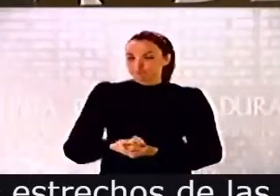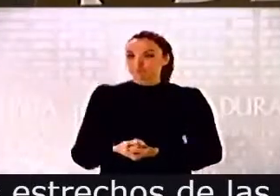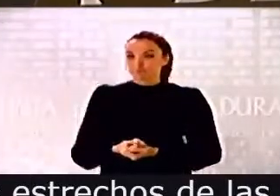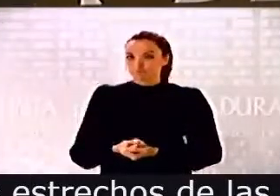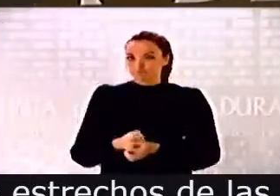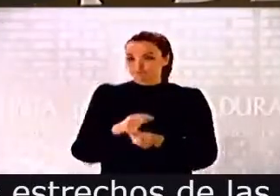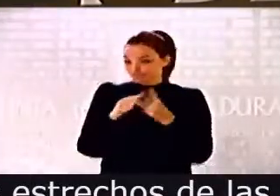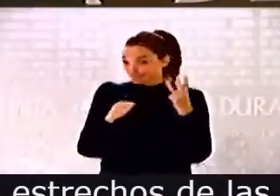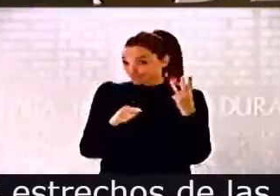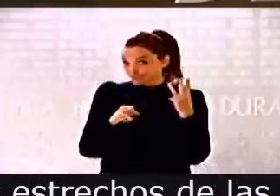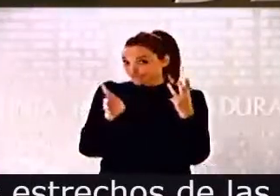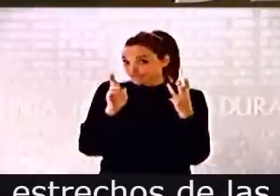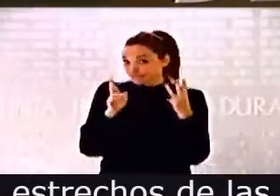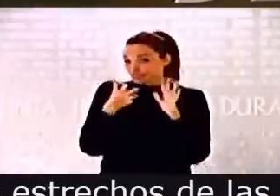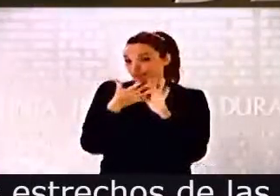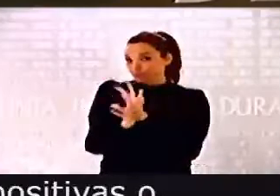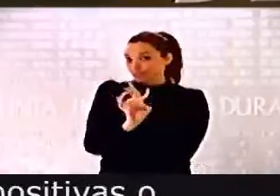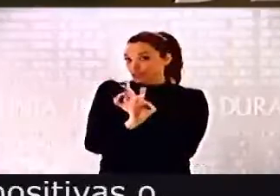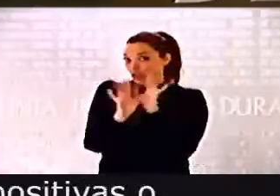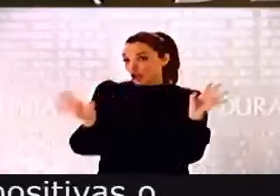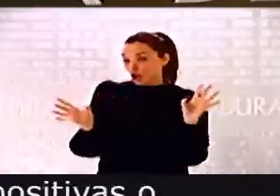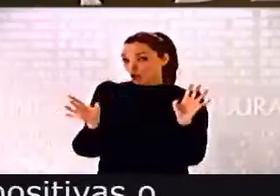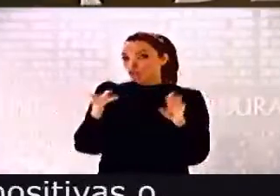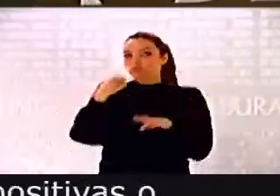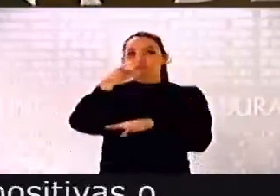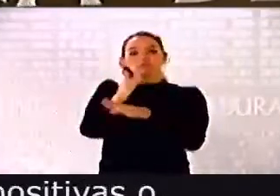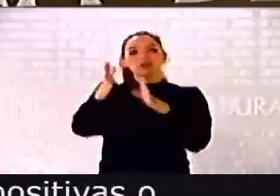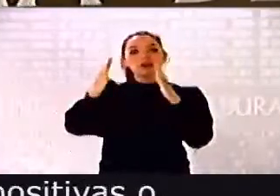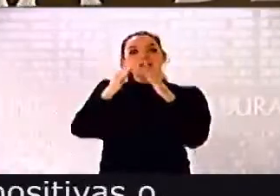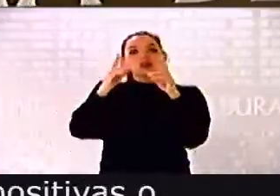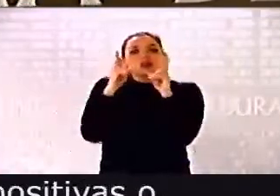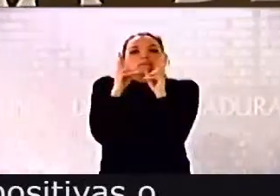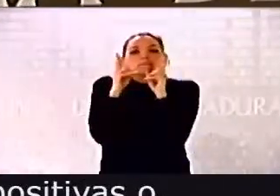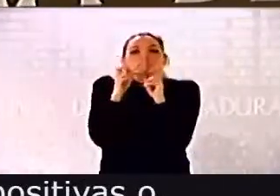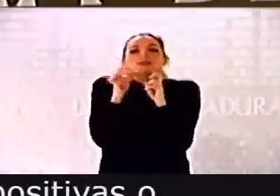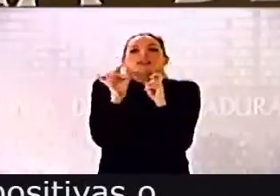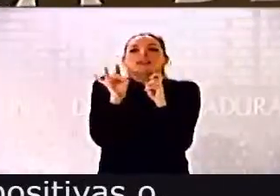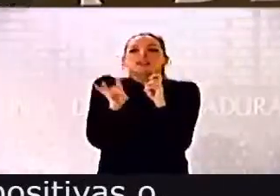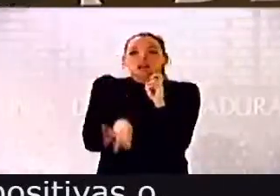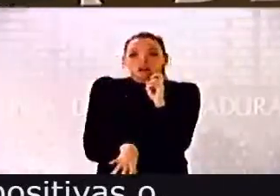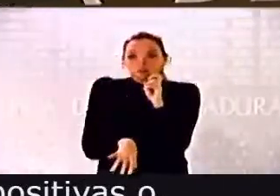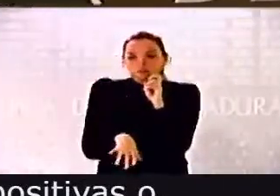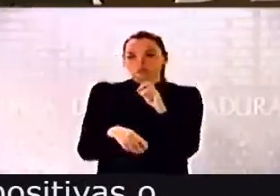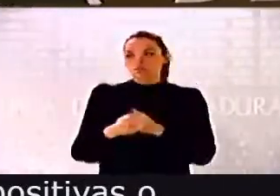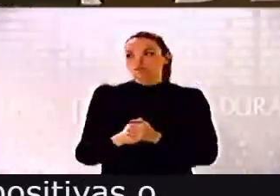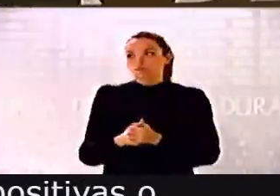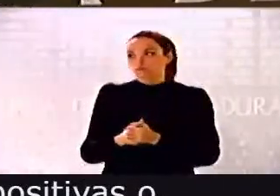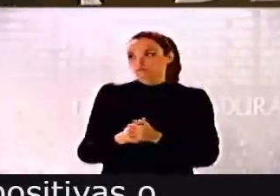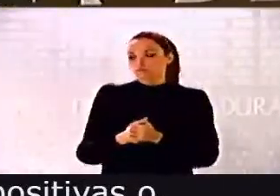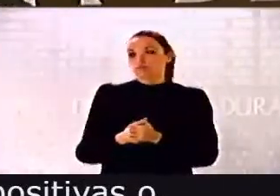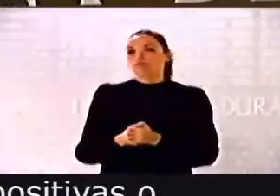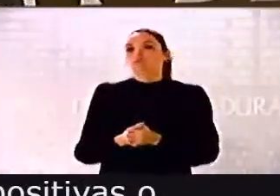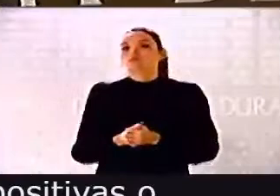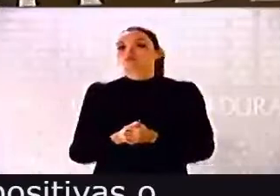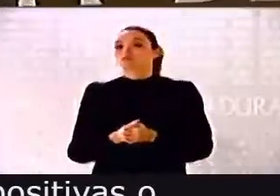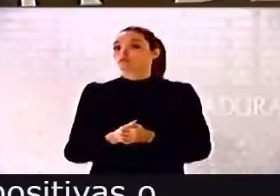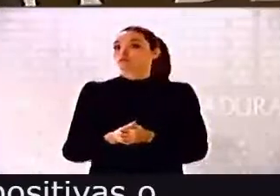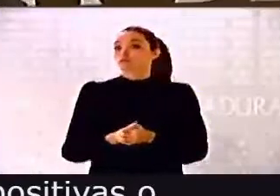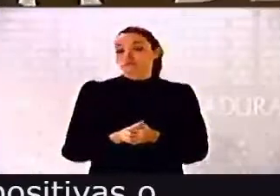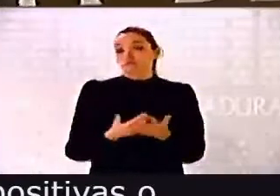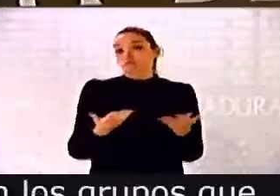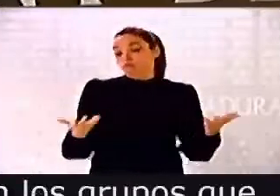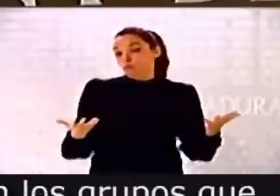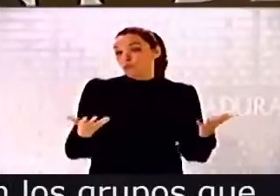Espero haber sido claro en quiénes son los grupos que tienen que guardar el confinamiento. Y hay muchas